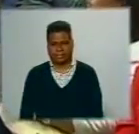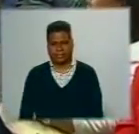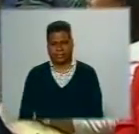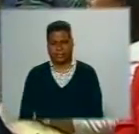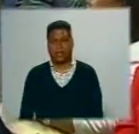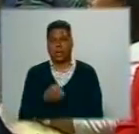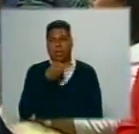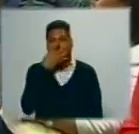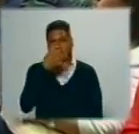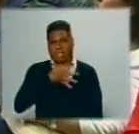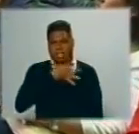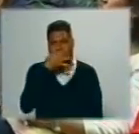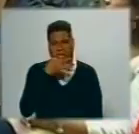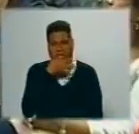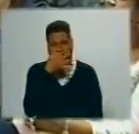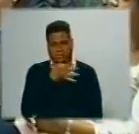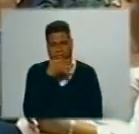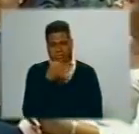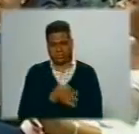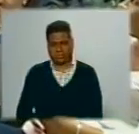Buenas tardes,